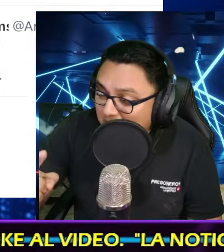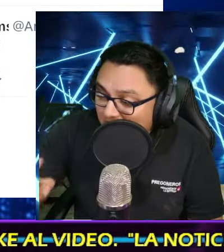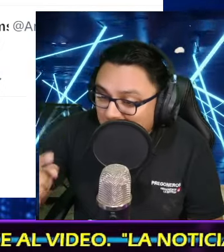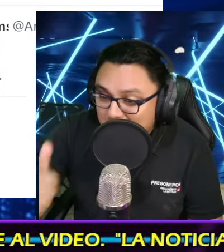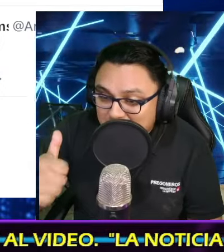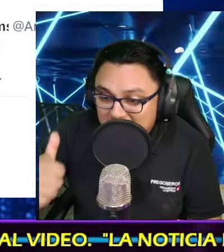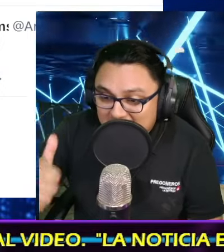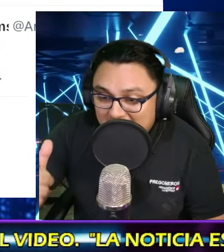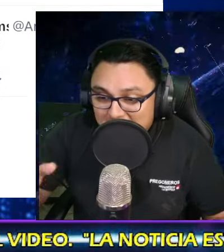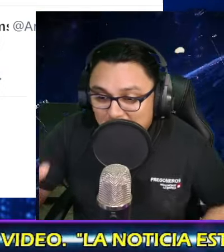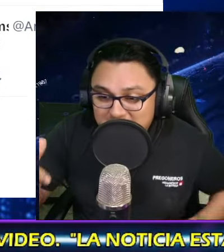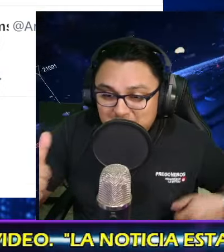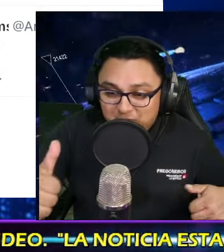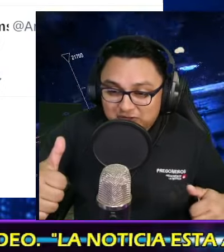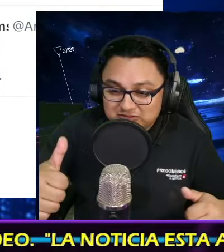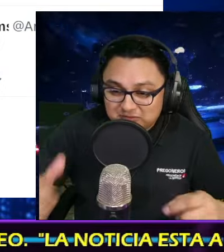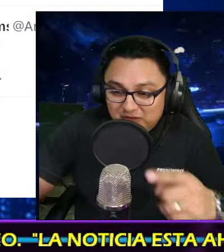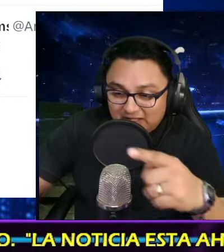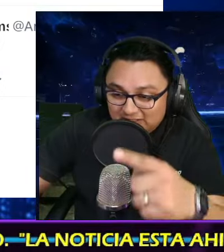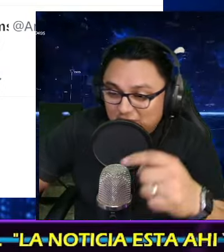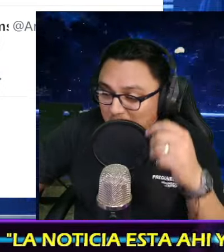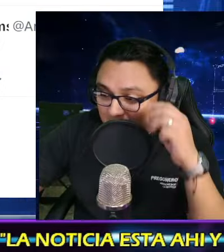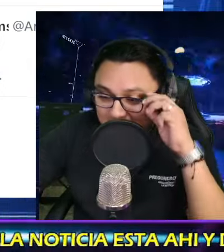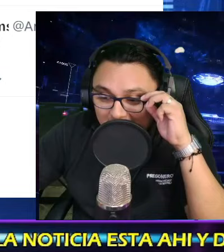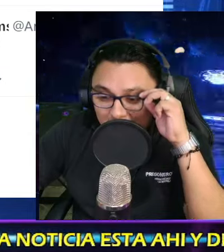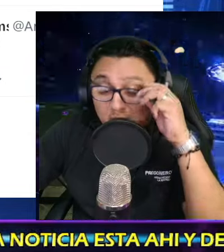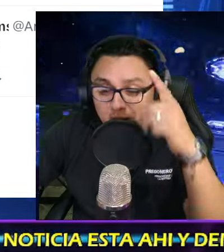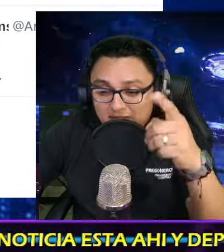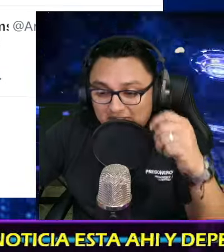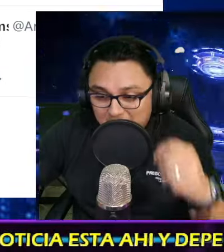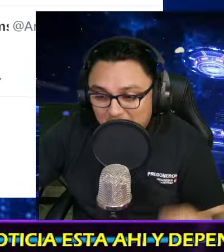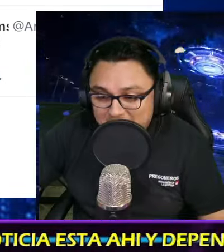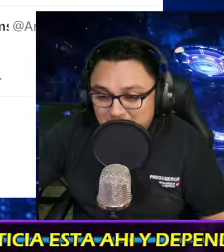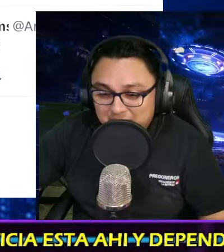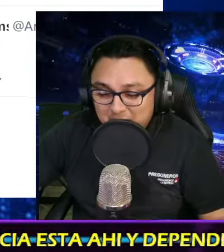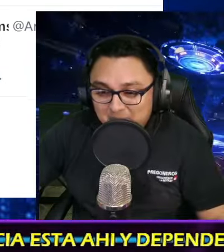gustó Ayúdanos con esa manita arriba con ese poderosísimo like y compartan compartan la información